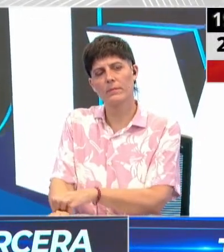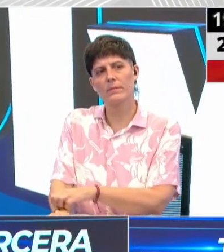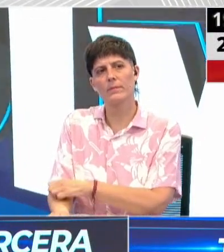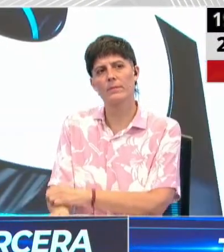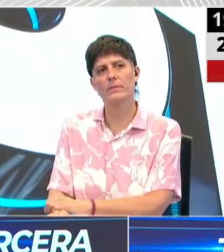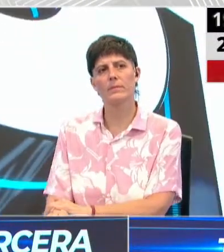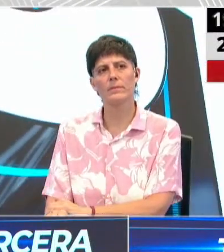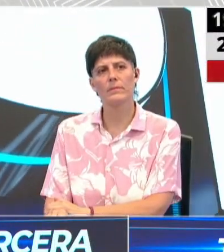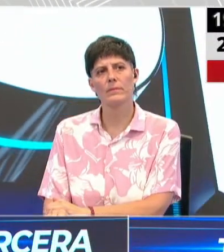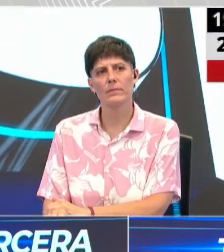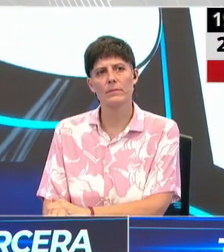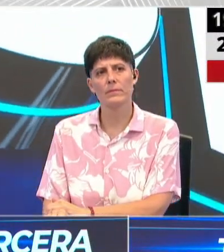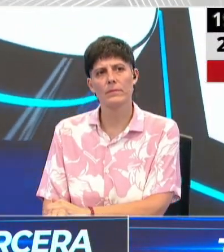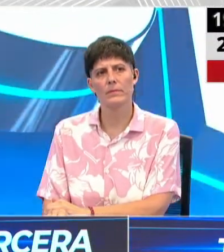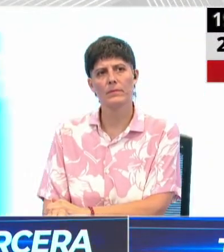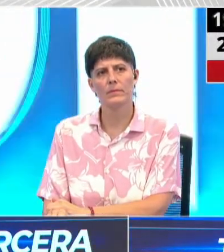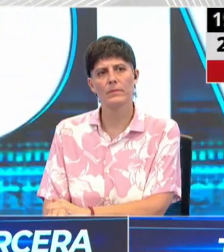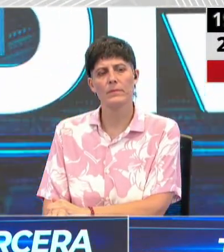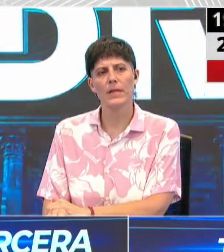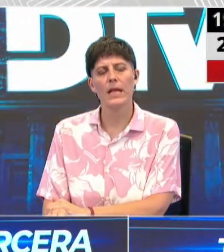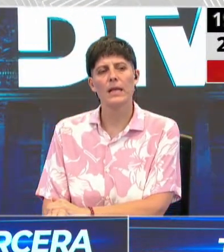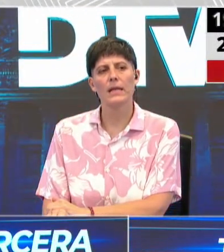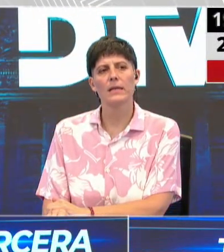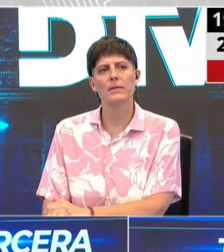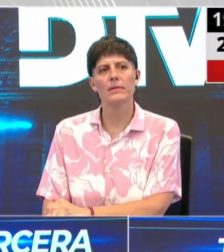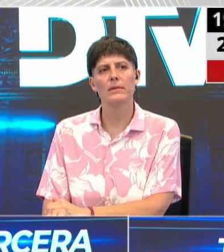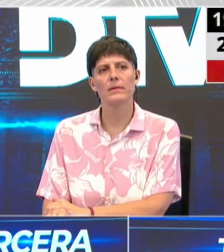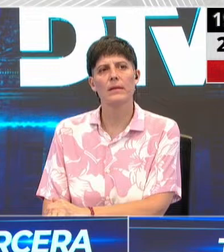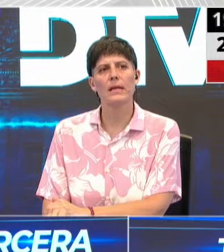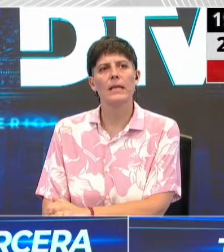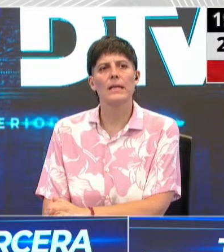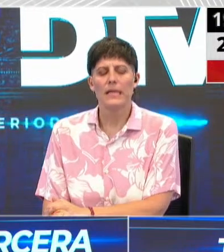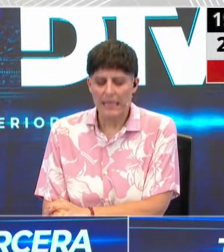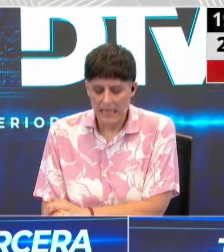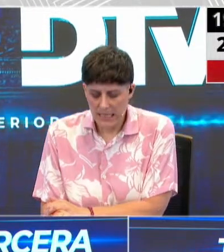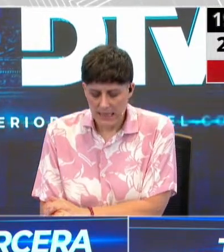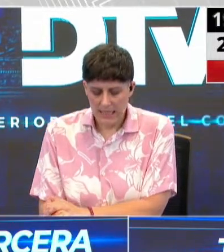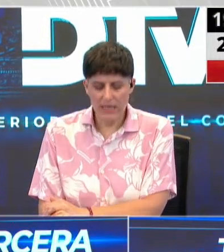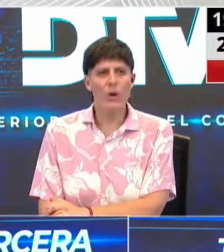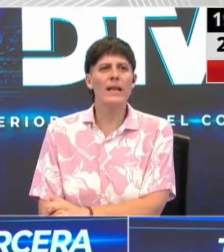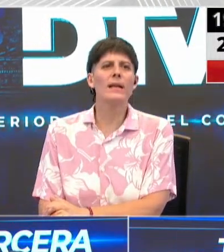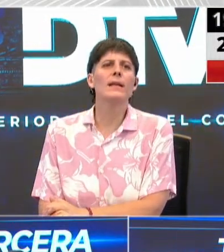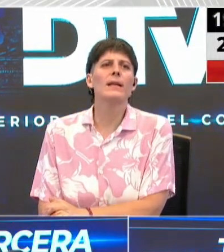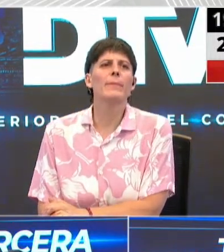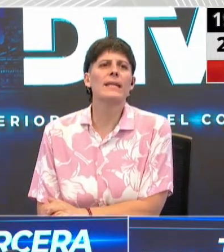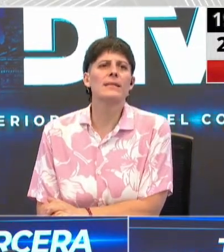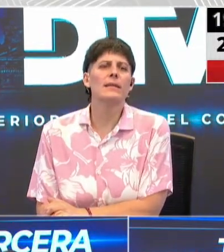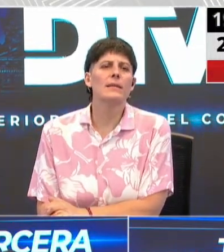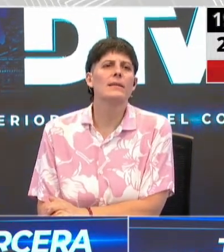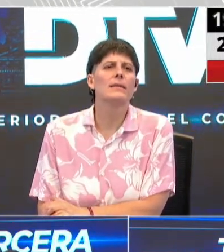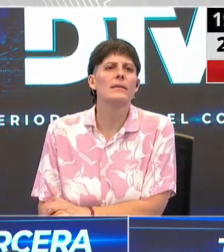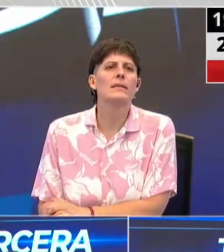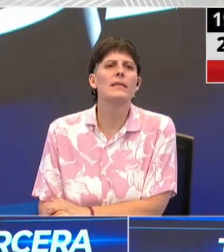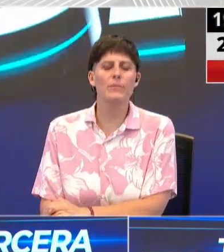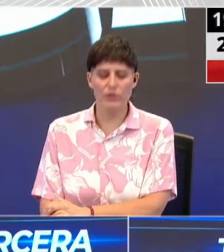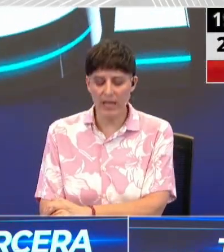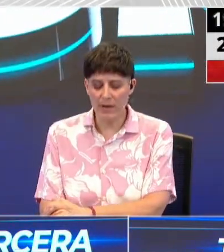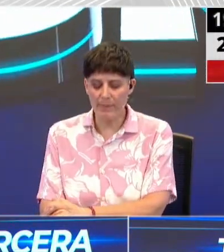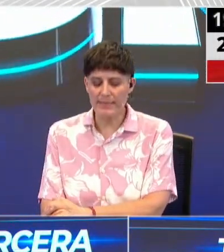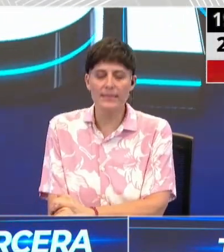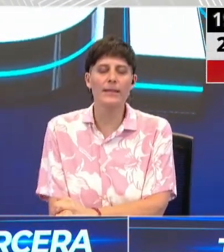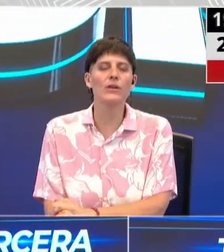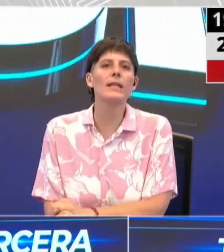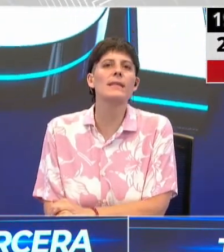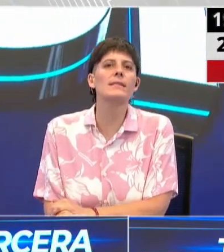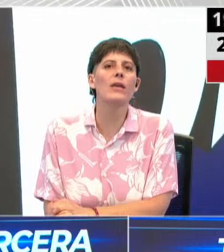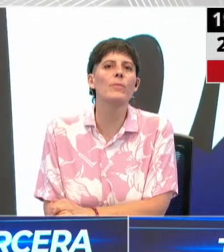distancias largas, con largas horas, en condiciones de niños y niñas. Creo que a eso nos referimos. Y diputada, ¿y cuál